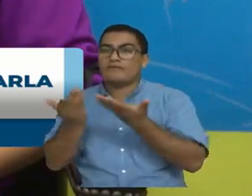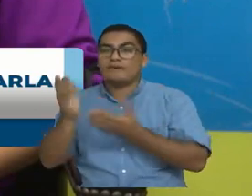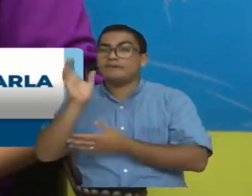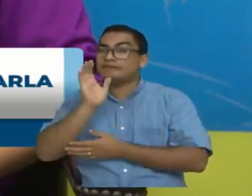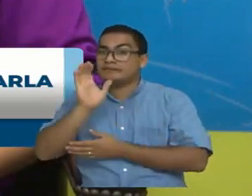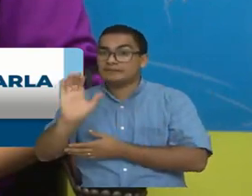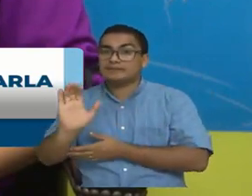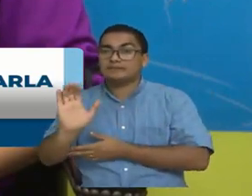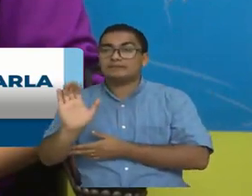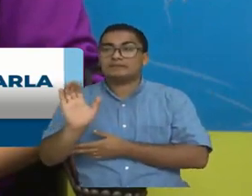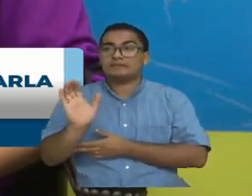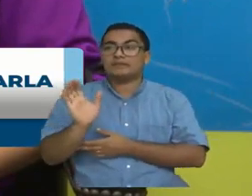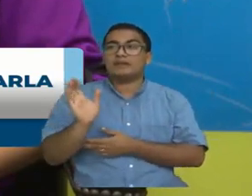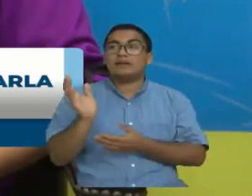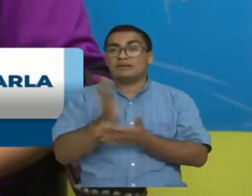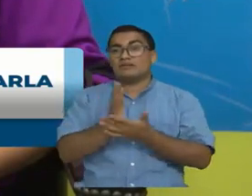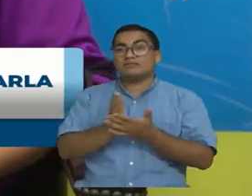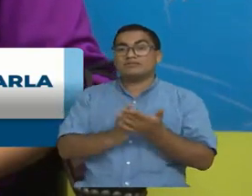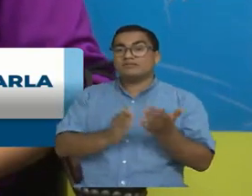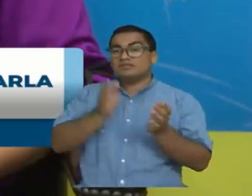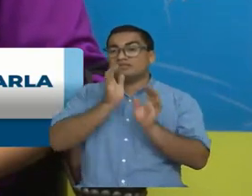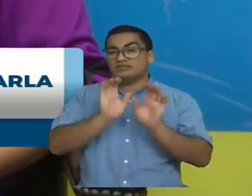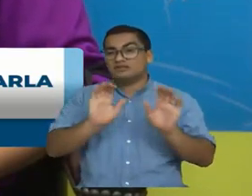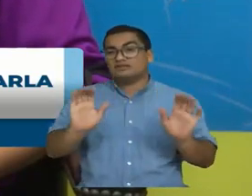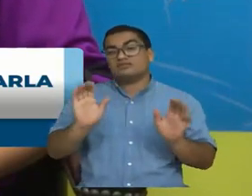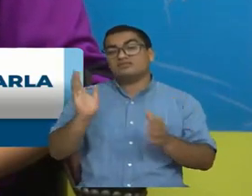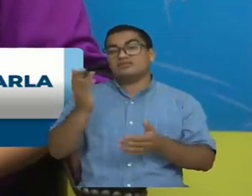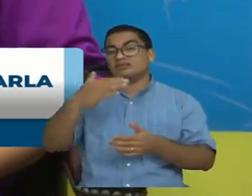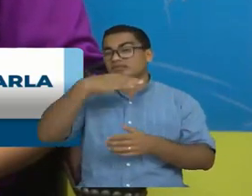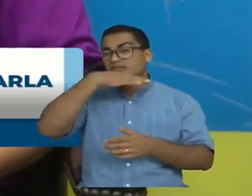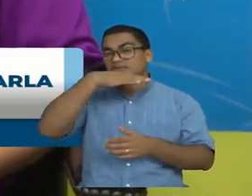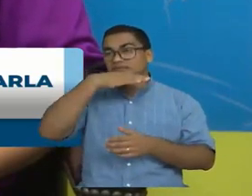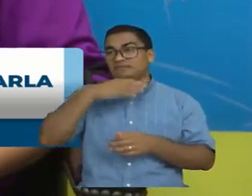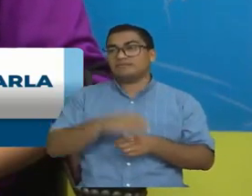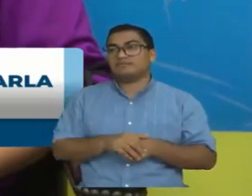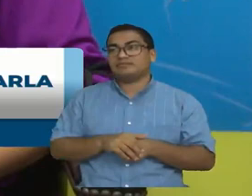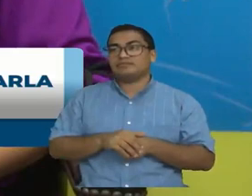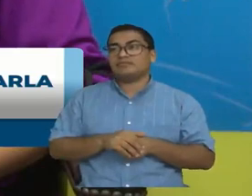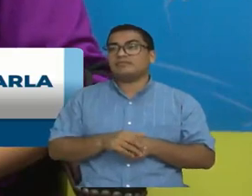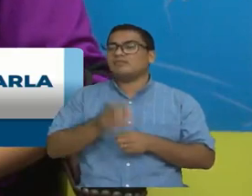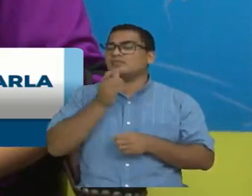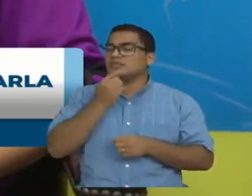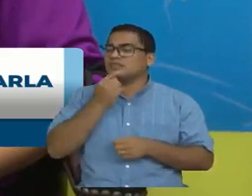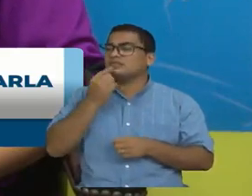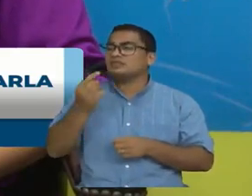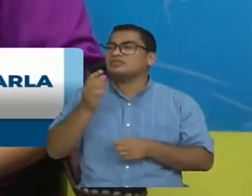niños, sobre todo en las que tienen más dificultad. No es muy recomendable estarle diciendo al niño,